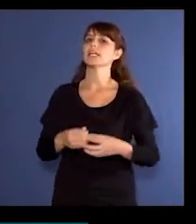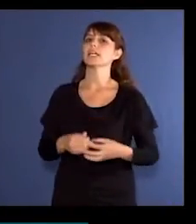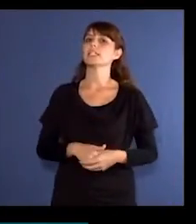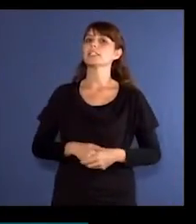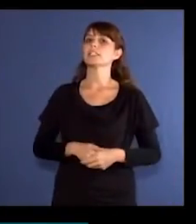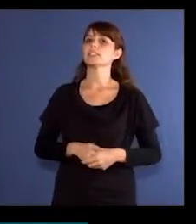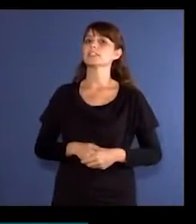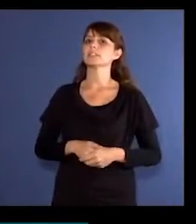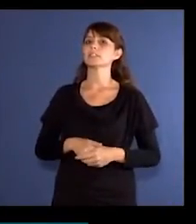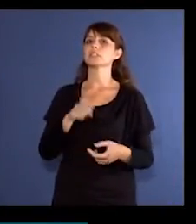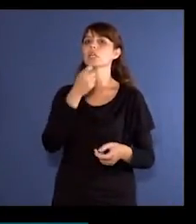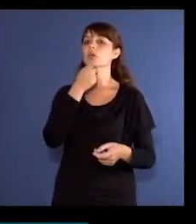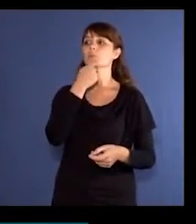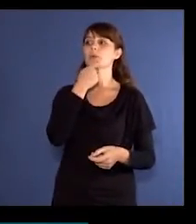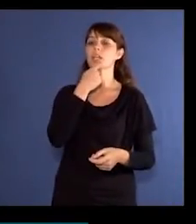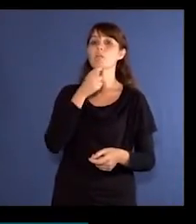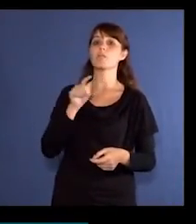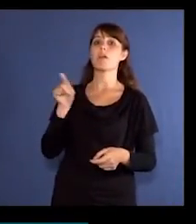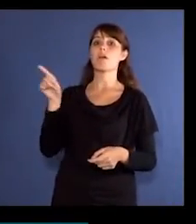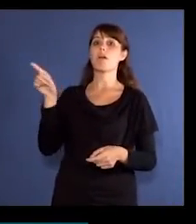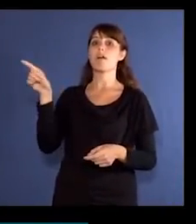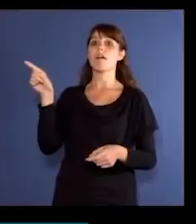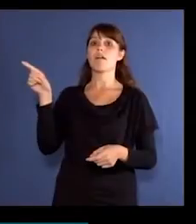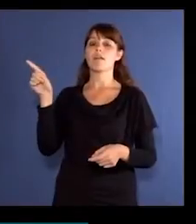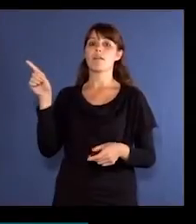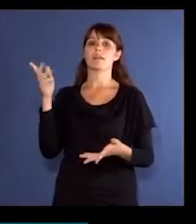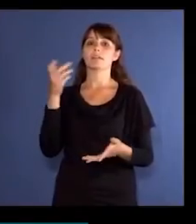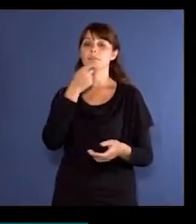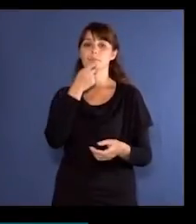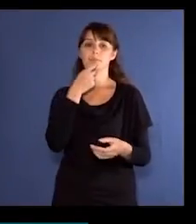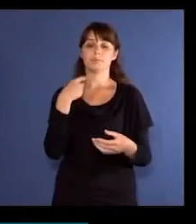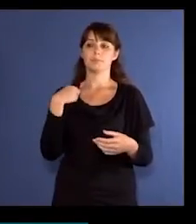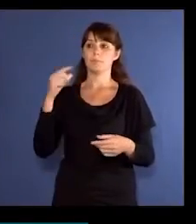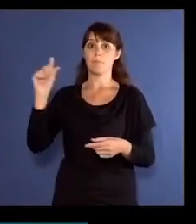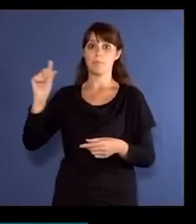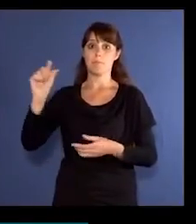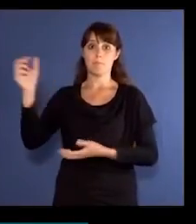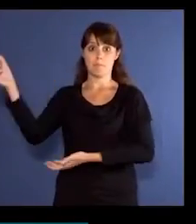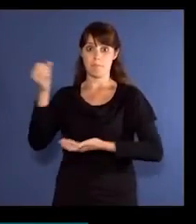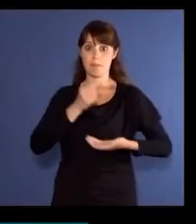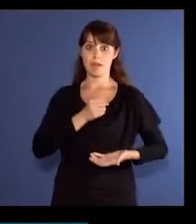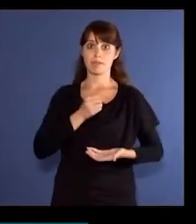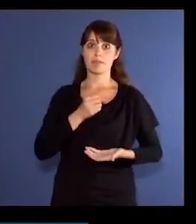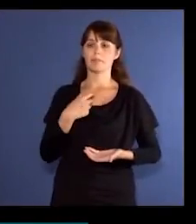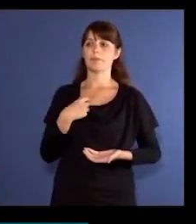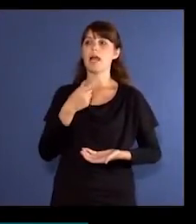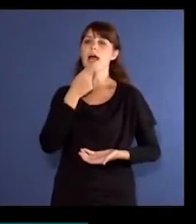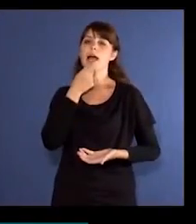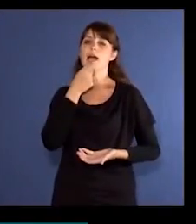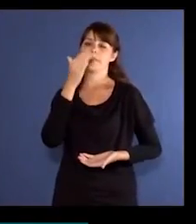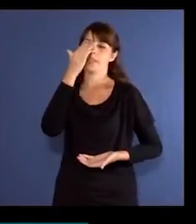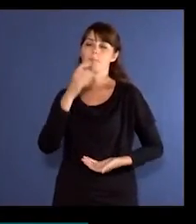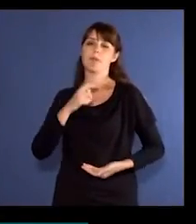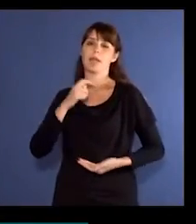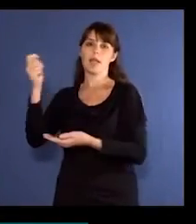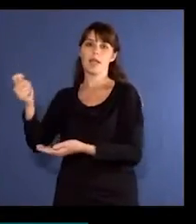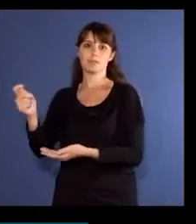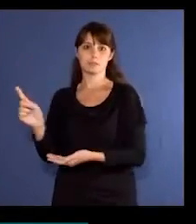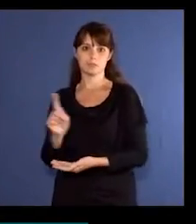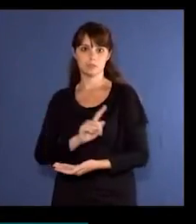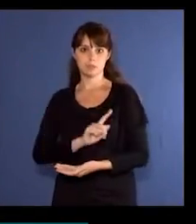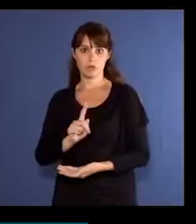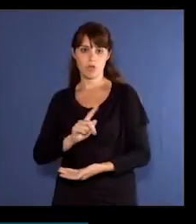va a haber una tutela, justamente porque no es un préstamo flexible como el que en las primeras horas se dijo que se iba a tomar. Este tiene un